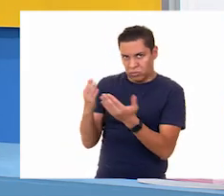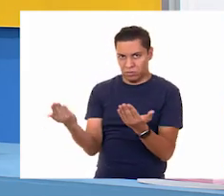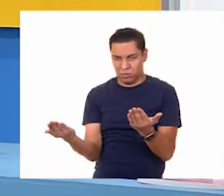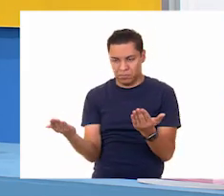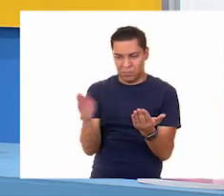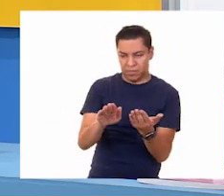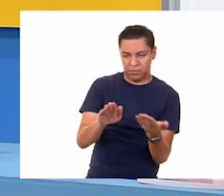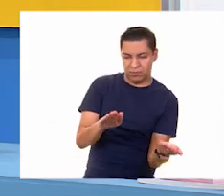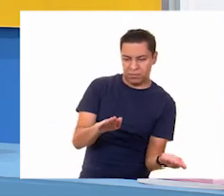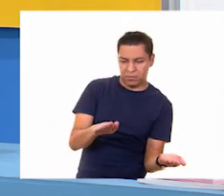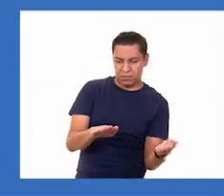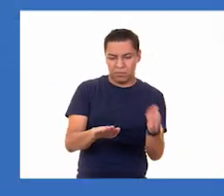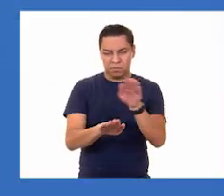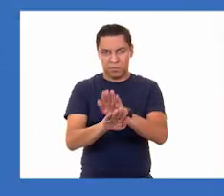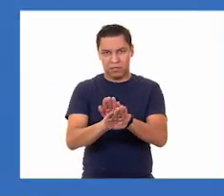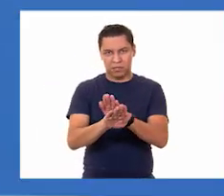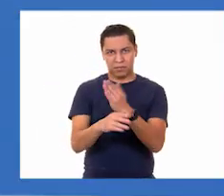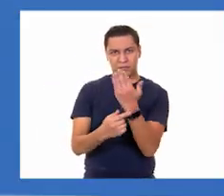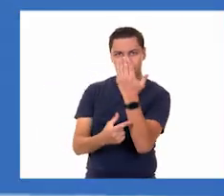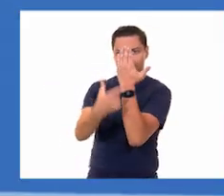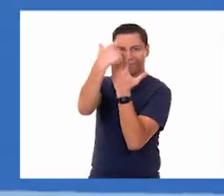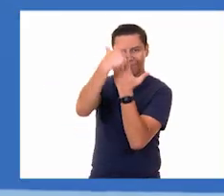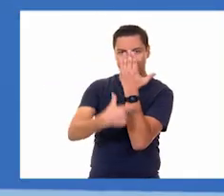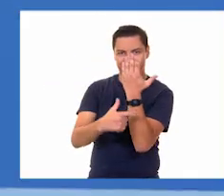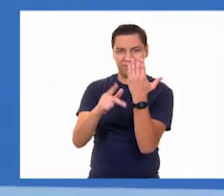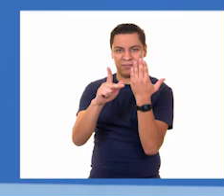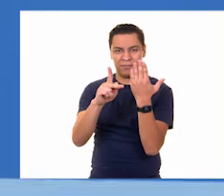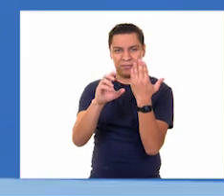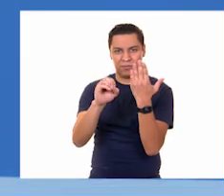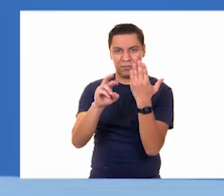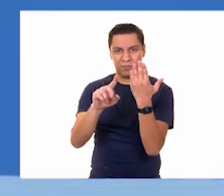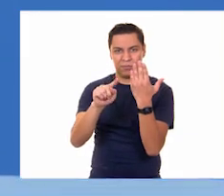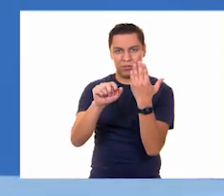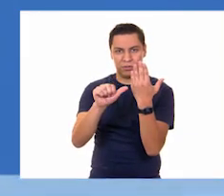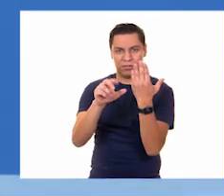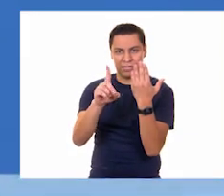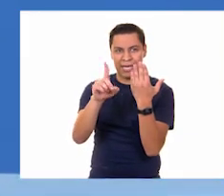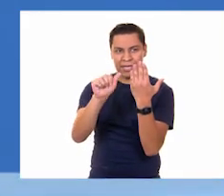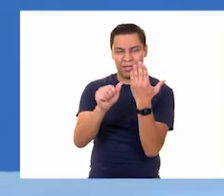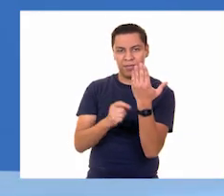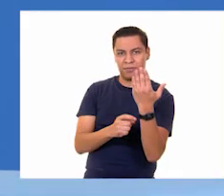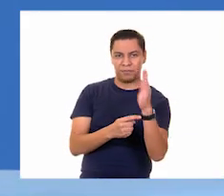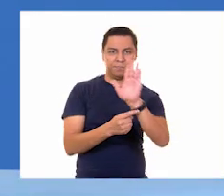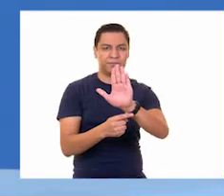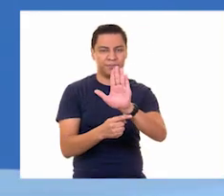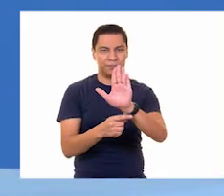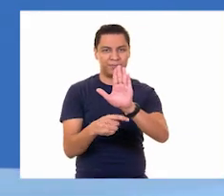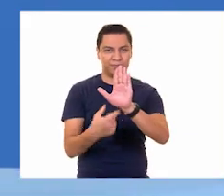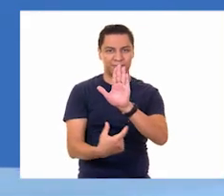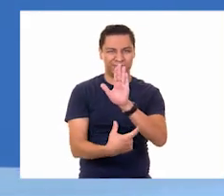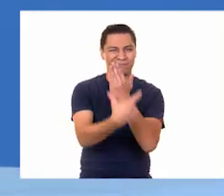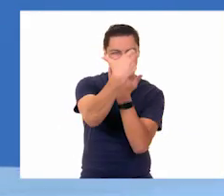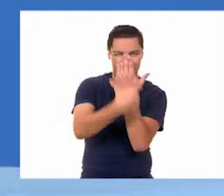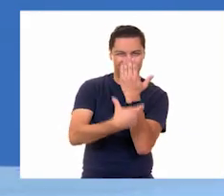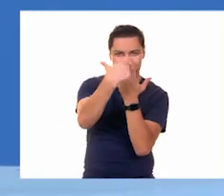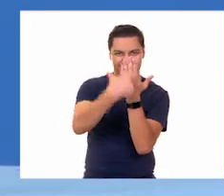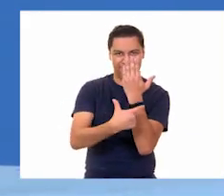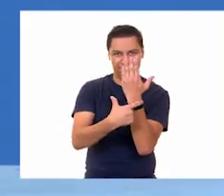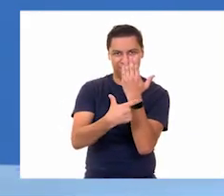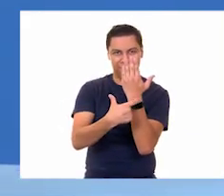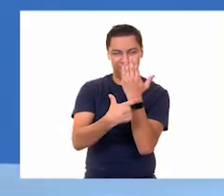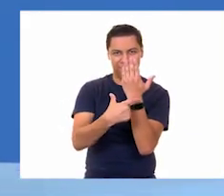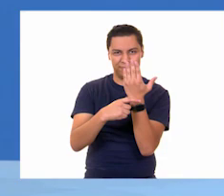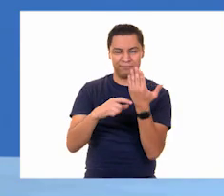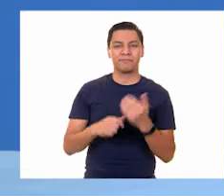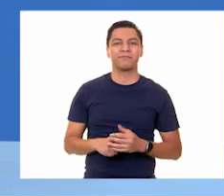queda arriba es la portada. Sí. Y al darle la vuelta tenemos lo que hemos llamado pues la contraportada. Ajá. Ahora